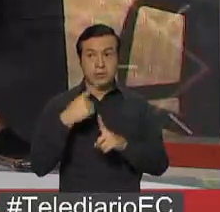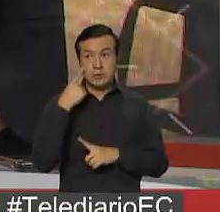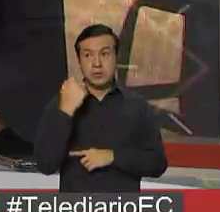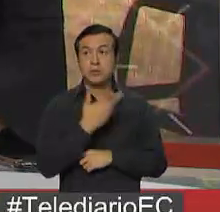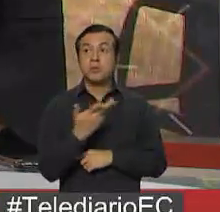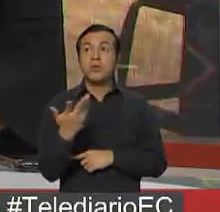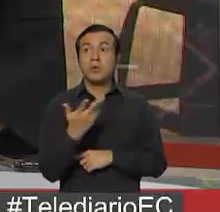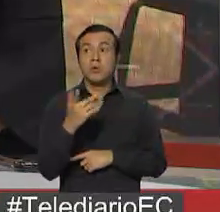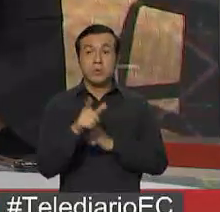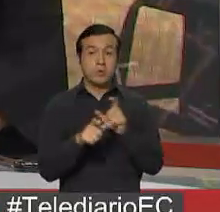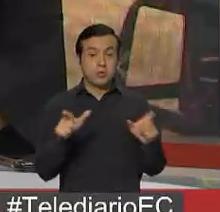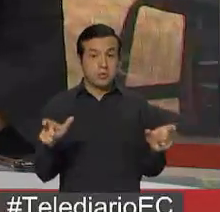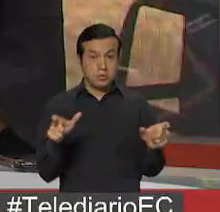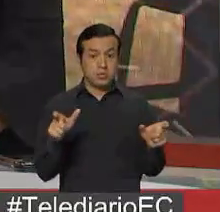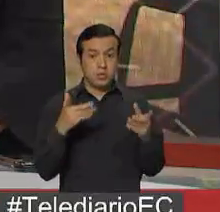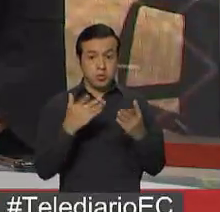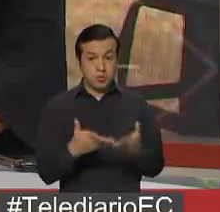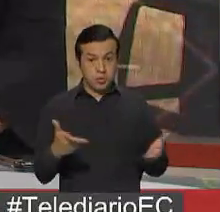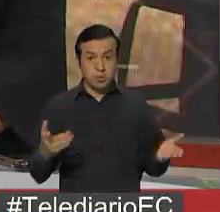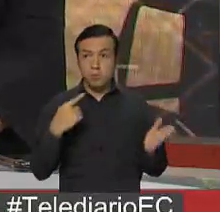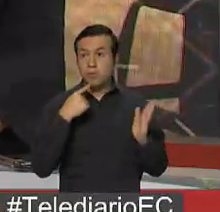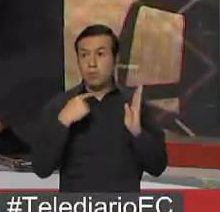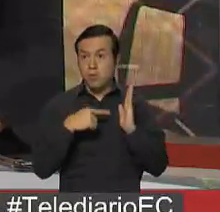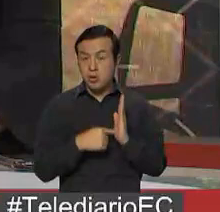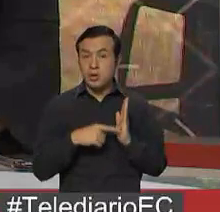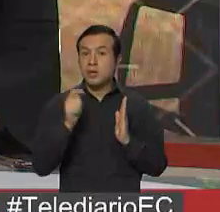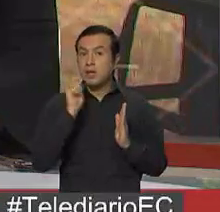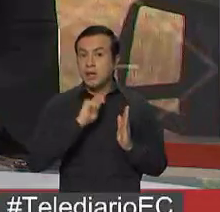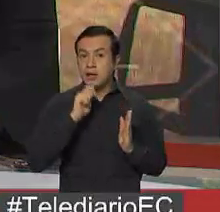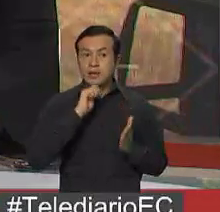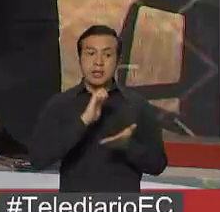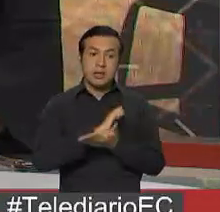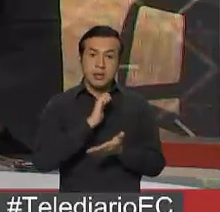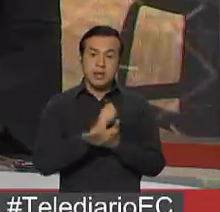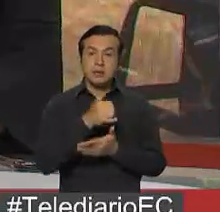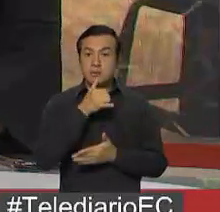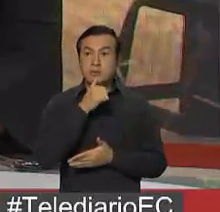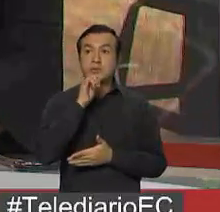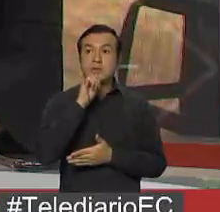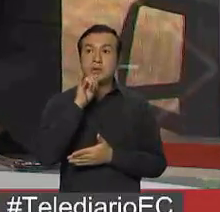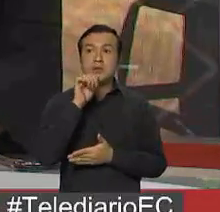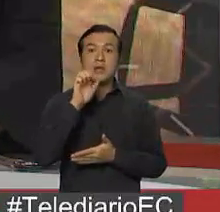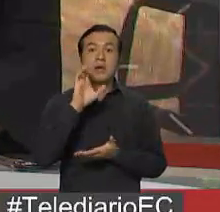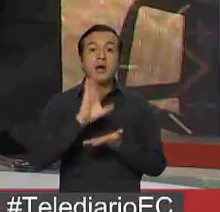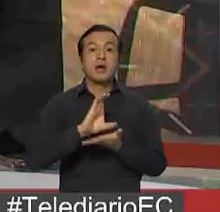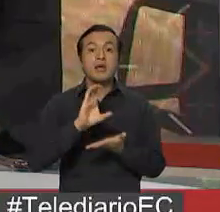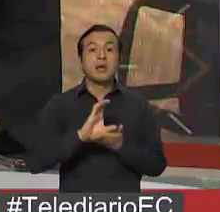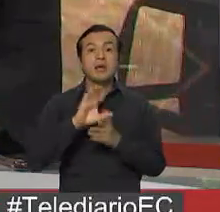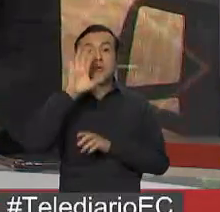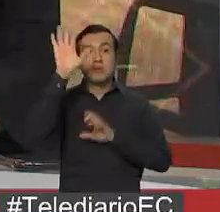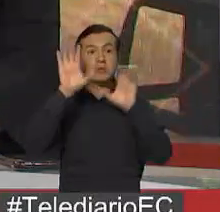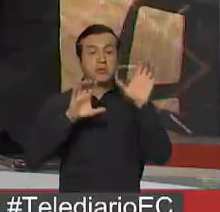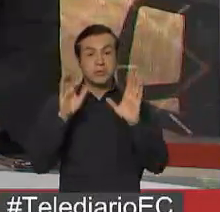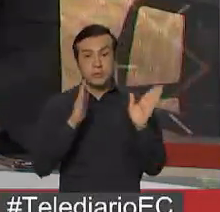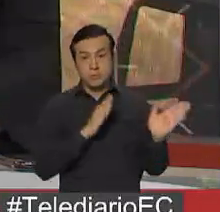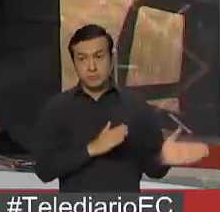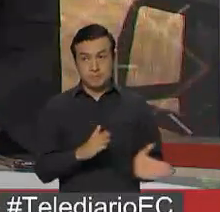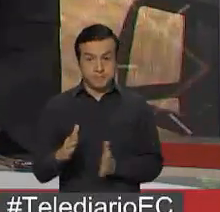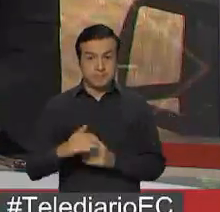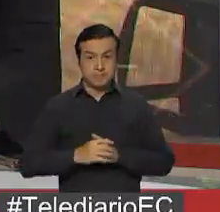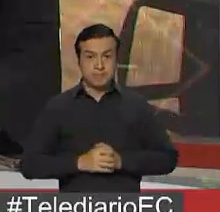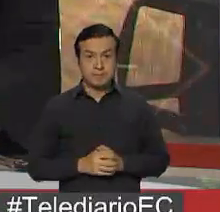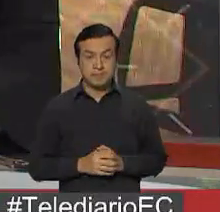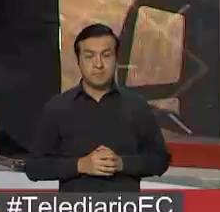de la ciudadanía de productos como verduras carnes quesos y yogures en cayambe se realizan ferias agro ecológicas